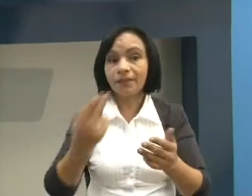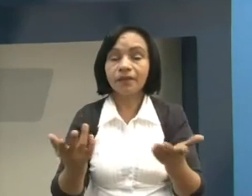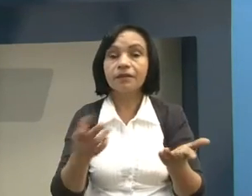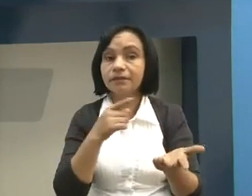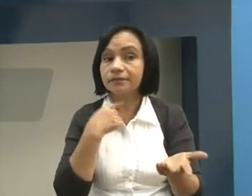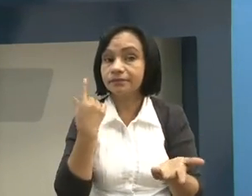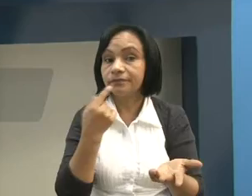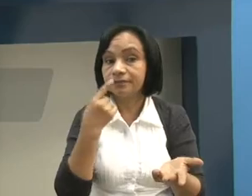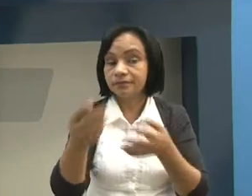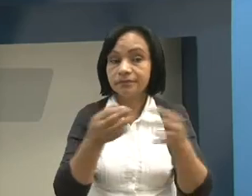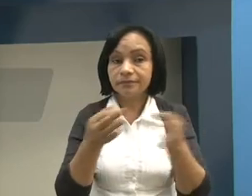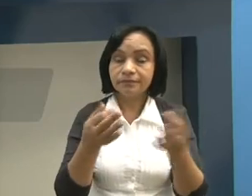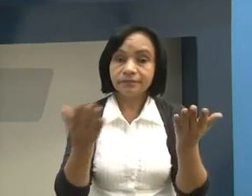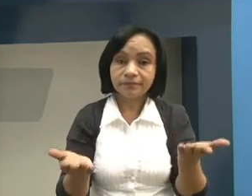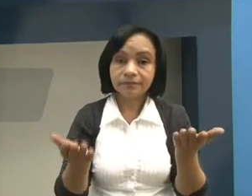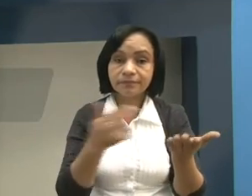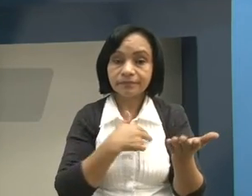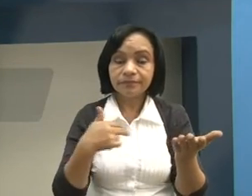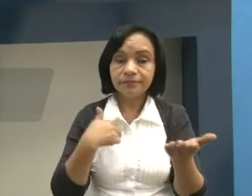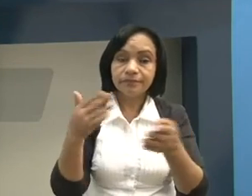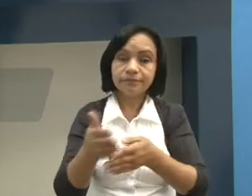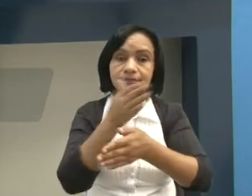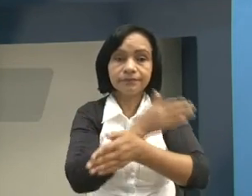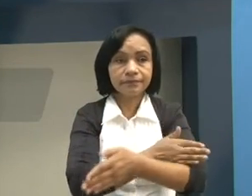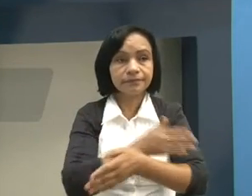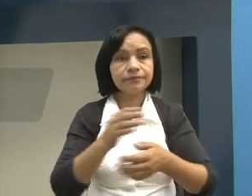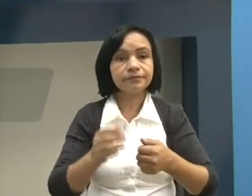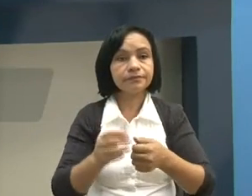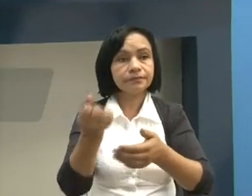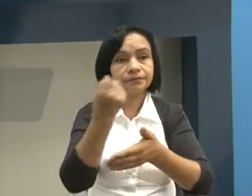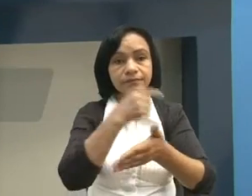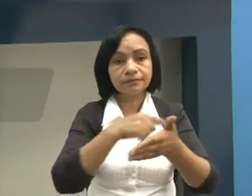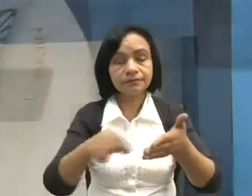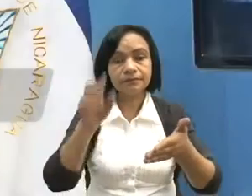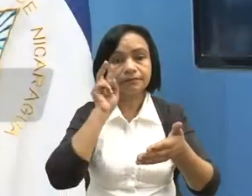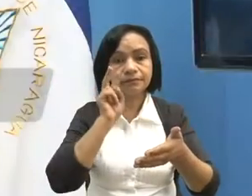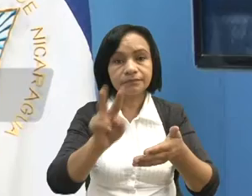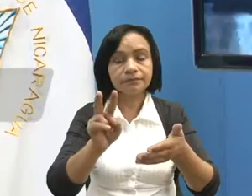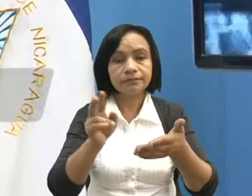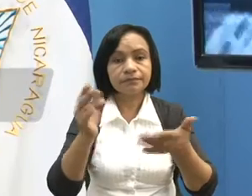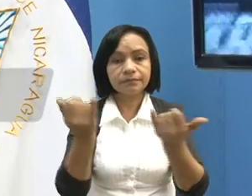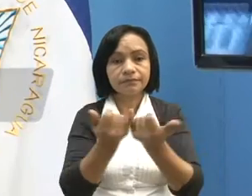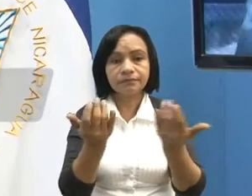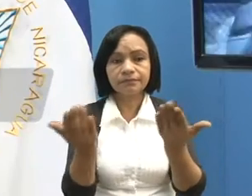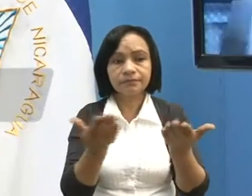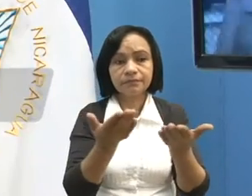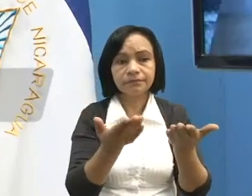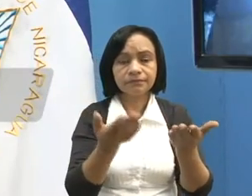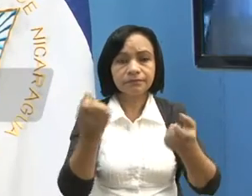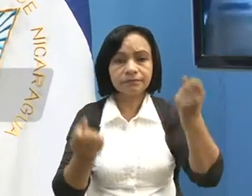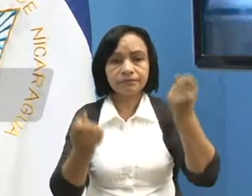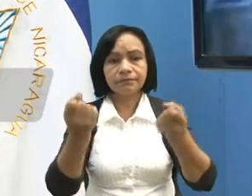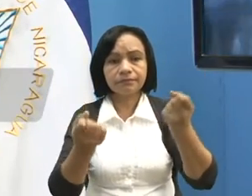ya, como usted lo ha dejado claro, se realizan de manera previa. En semanas anteriores vimos cómo inició una distribución de